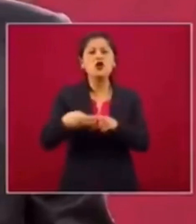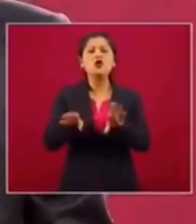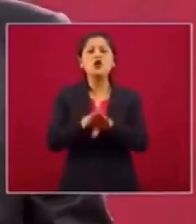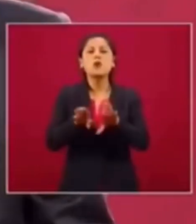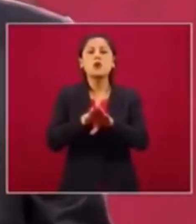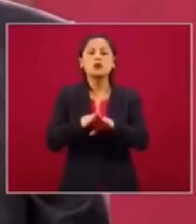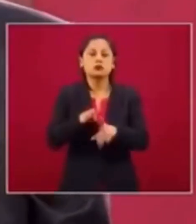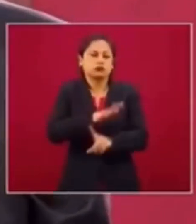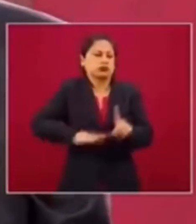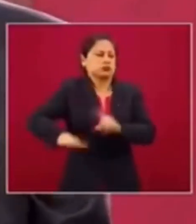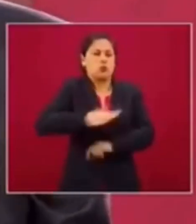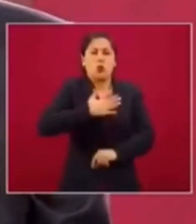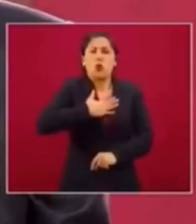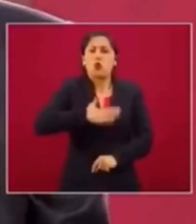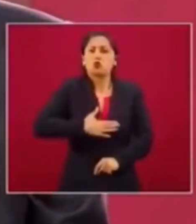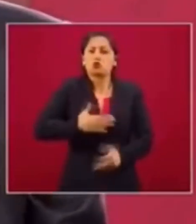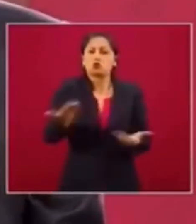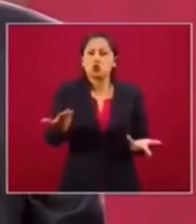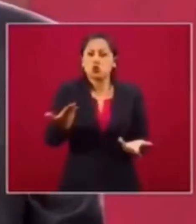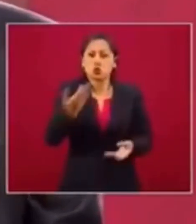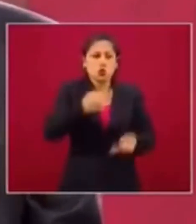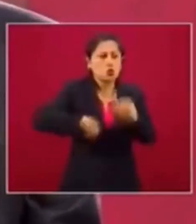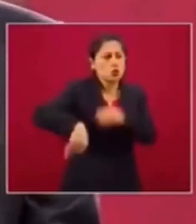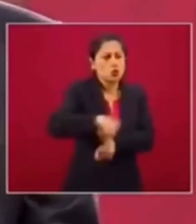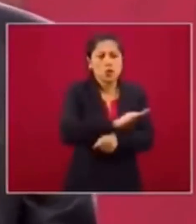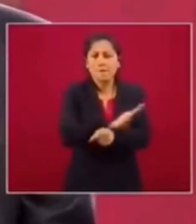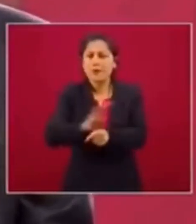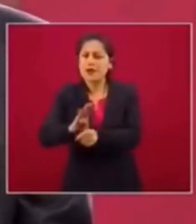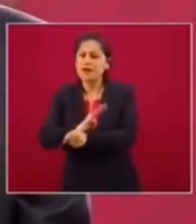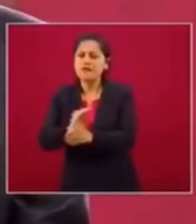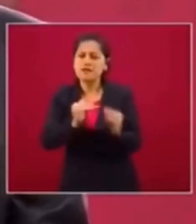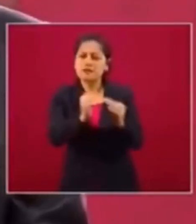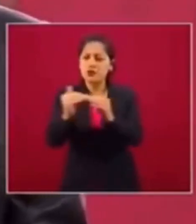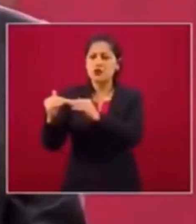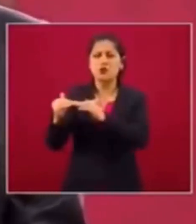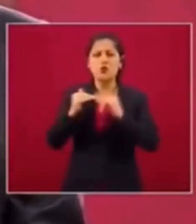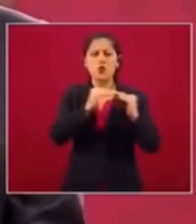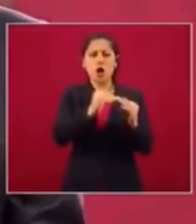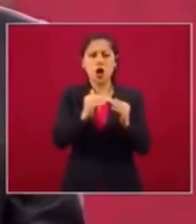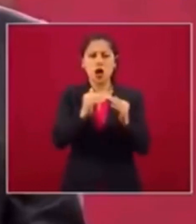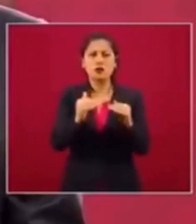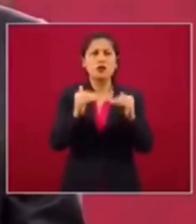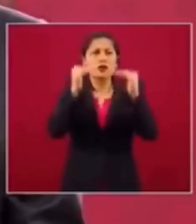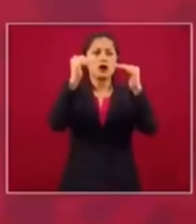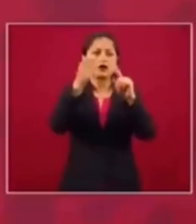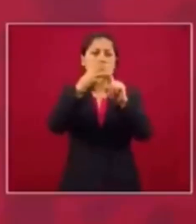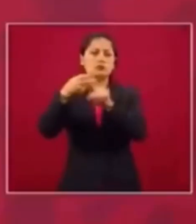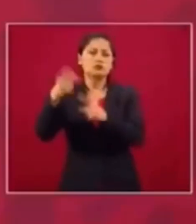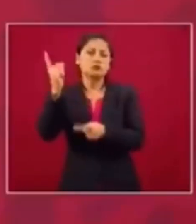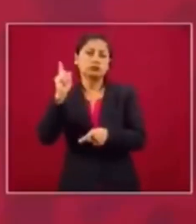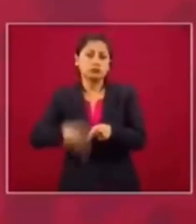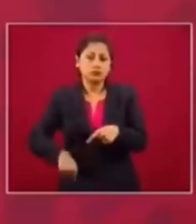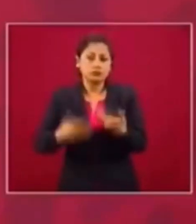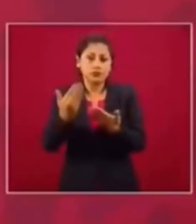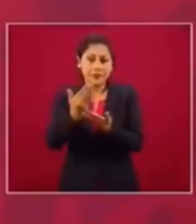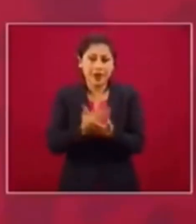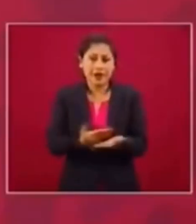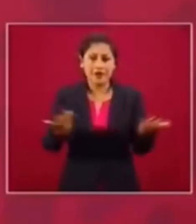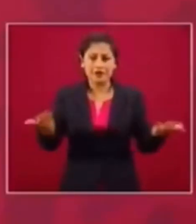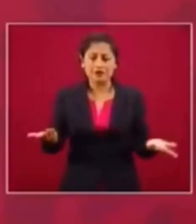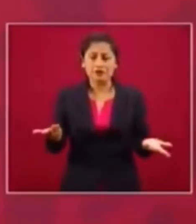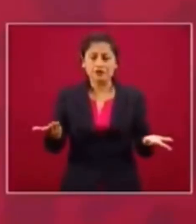y así somos libres de verdad no sufrimos porque es